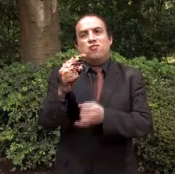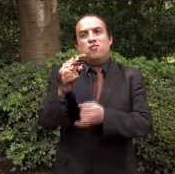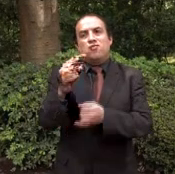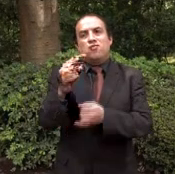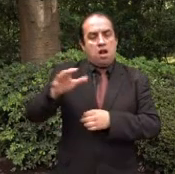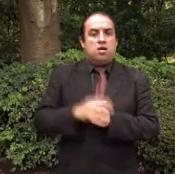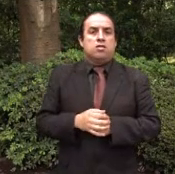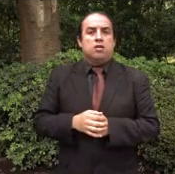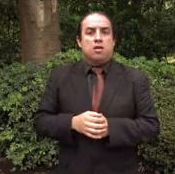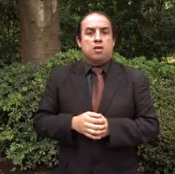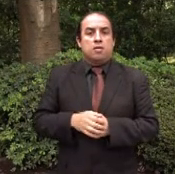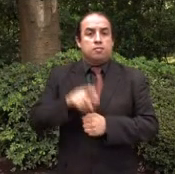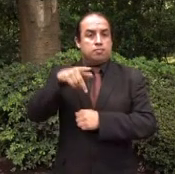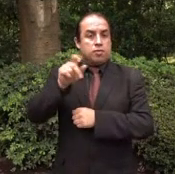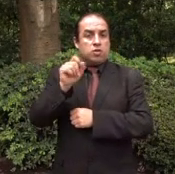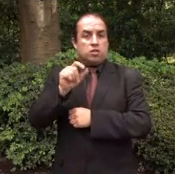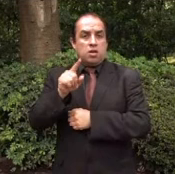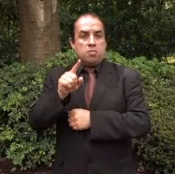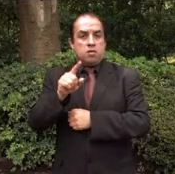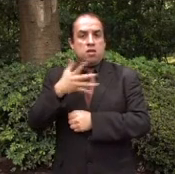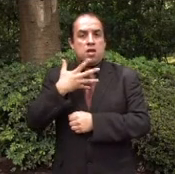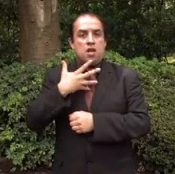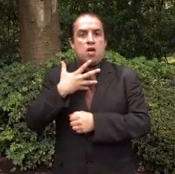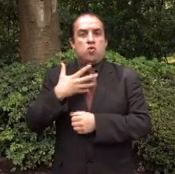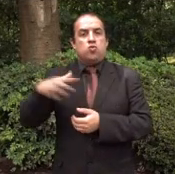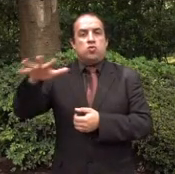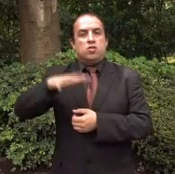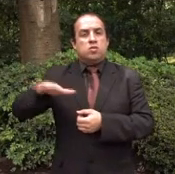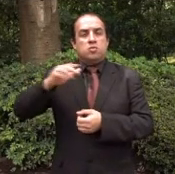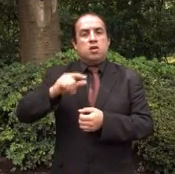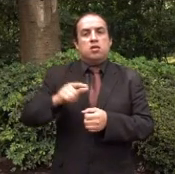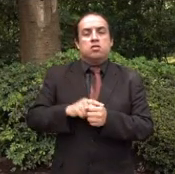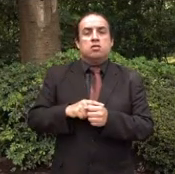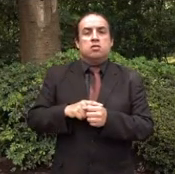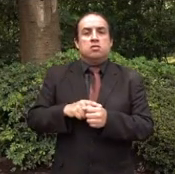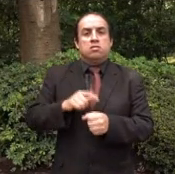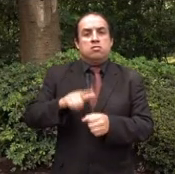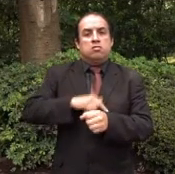en un espacio que, si bien natural, abandonado. Tiene